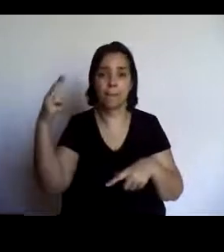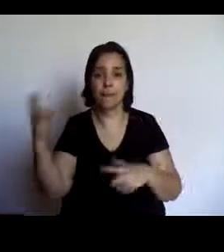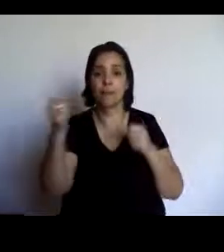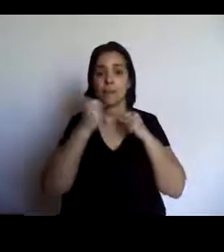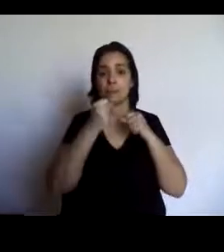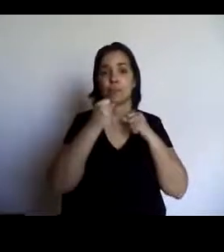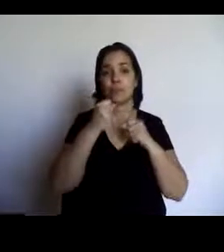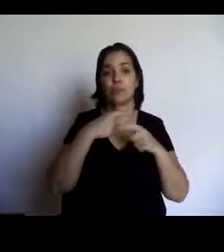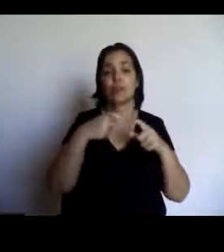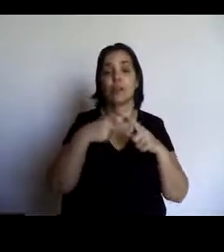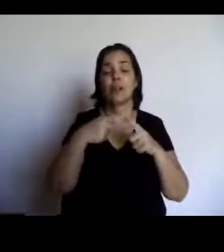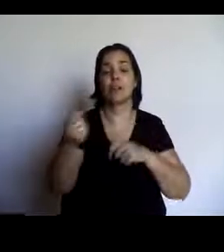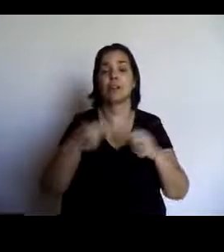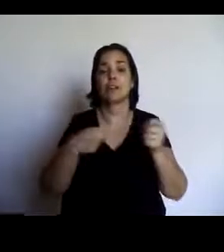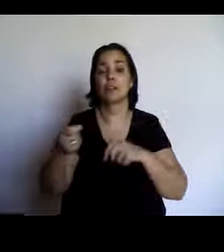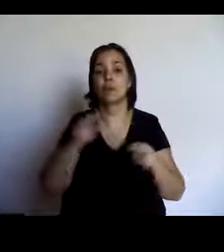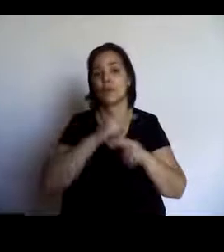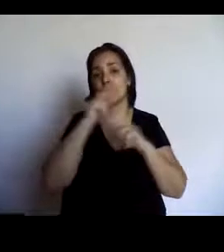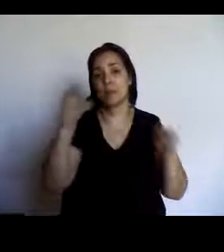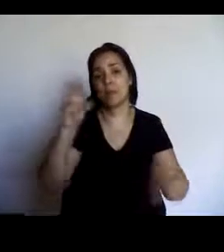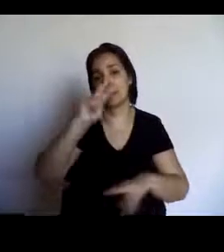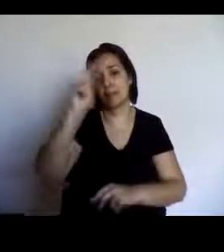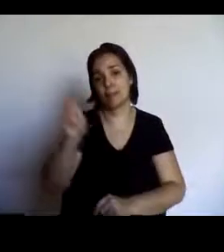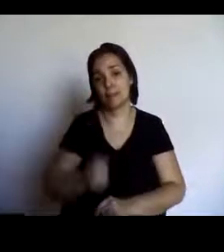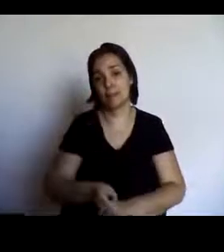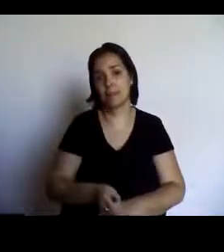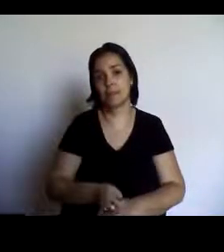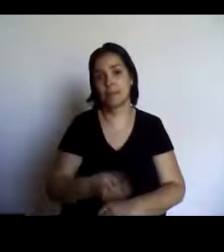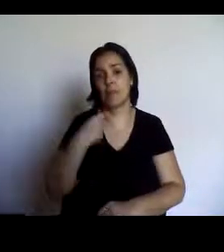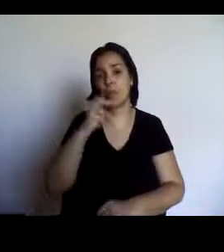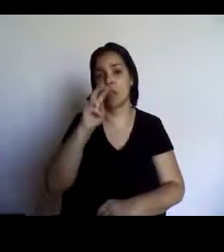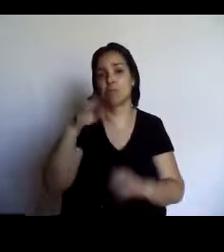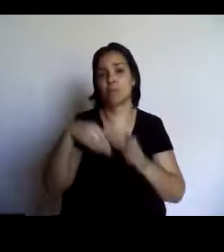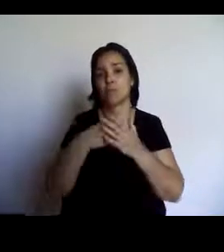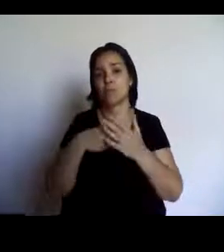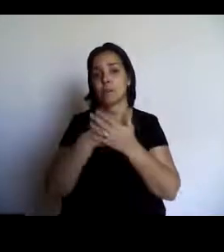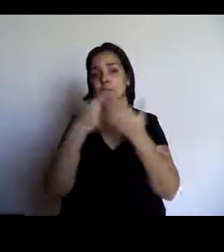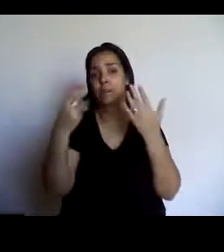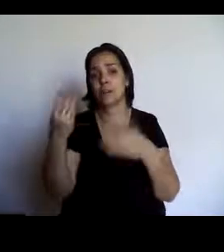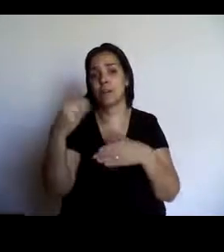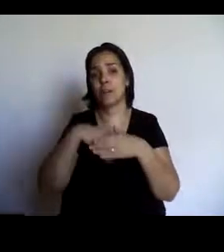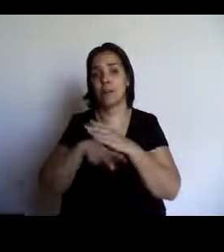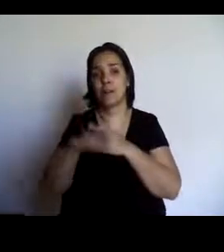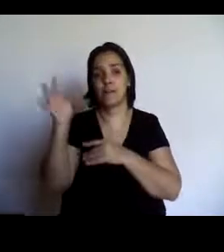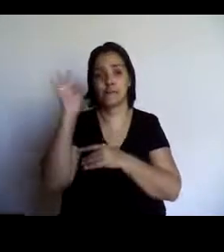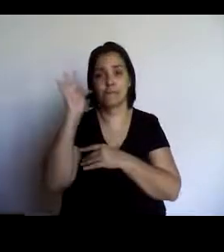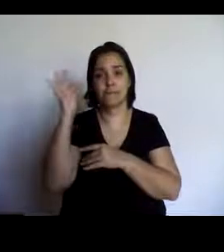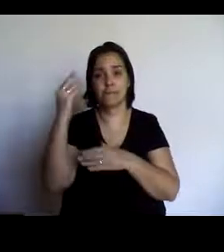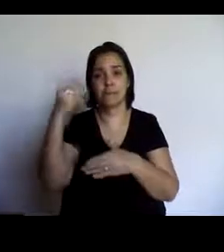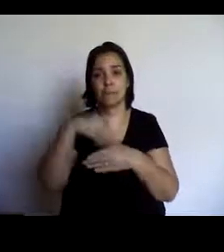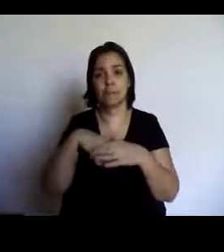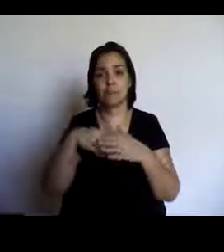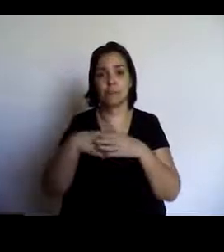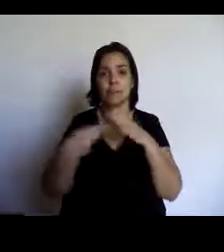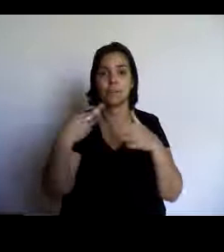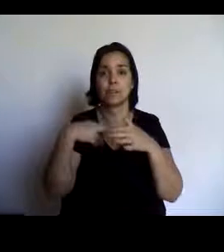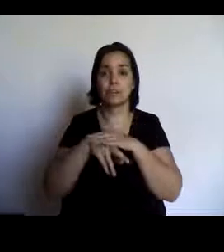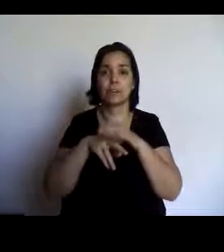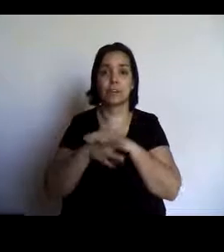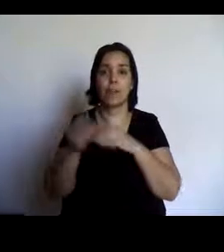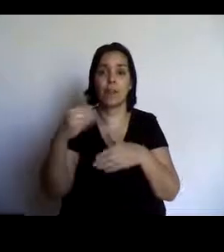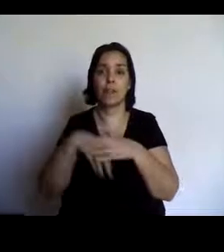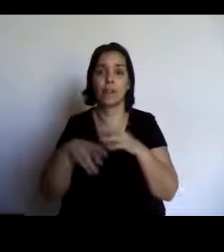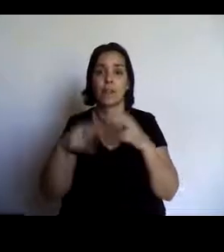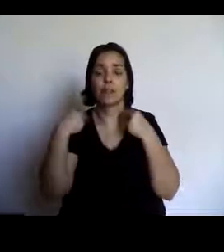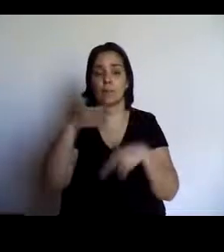comercio internacional, entre otros. En 2017 se incorporó al equipo de FEMPEX, desarrollando su trabajo desde la Diputación de